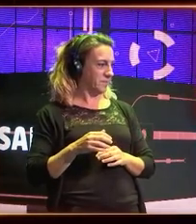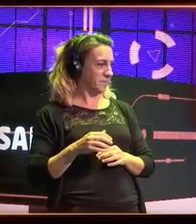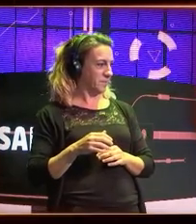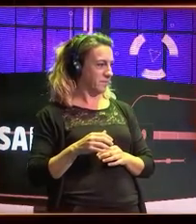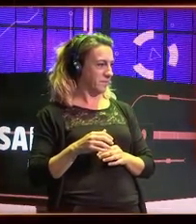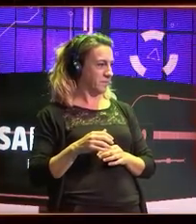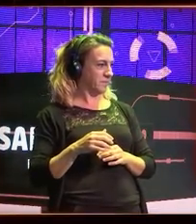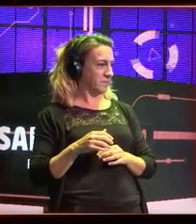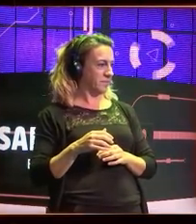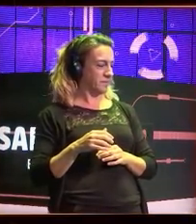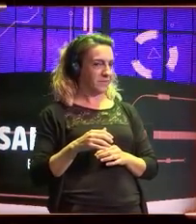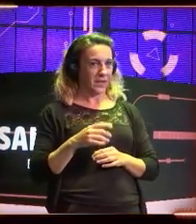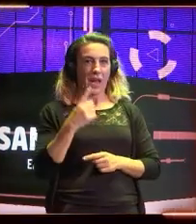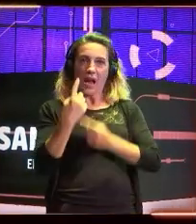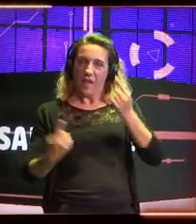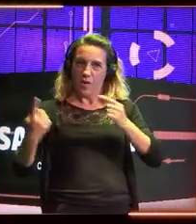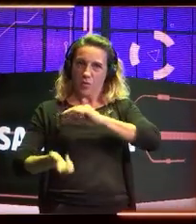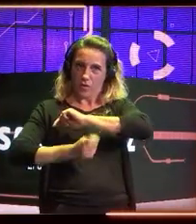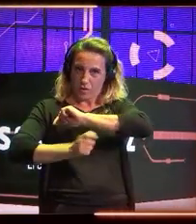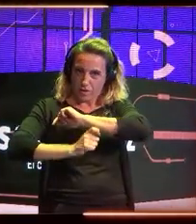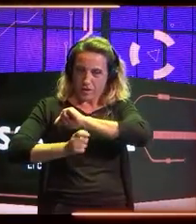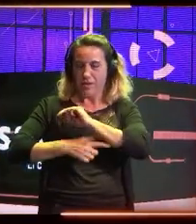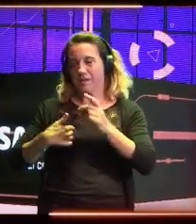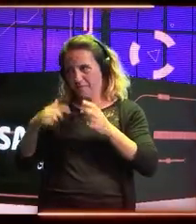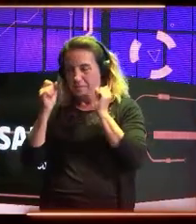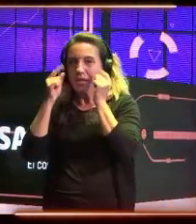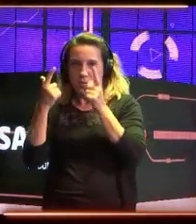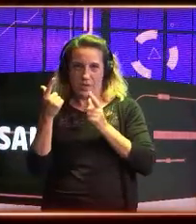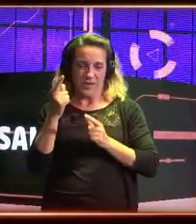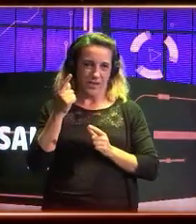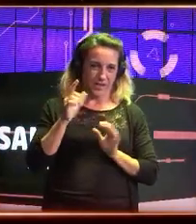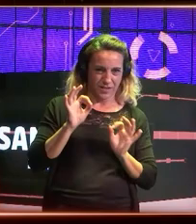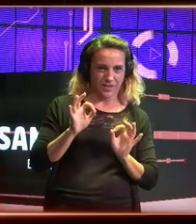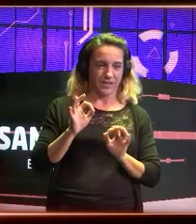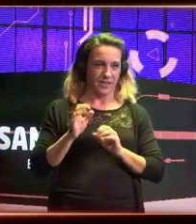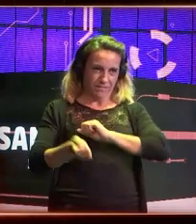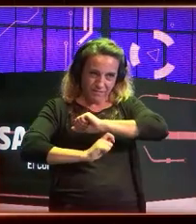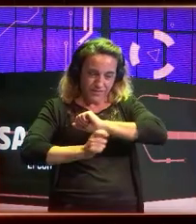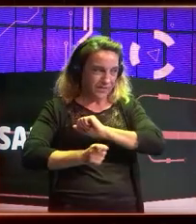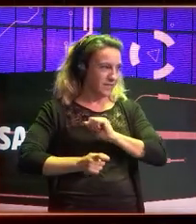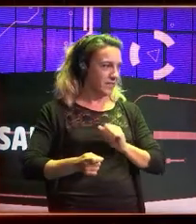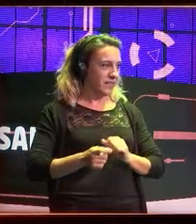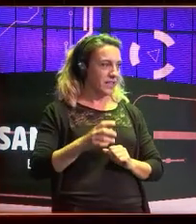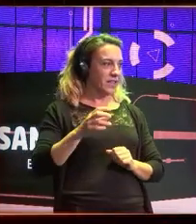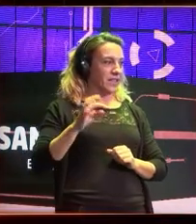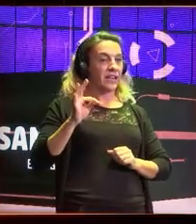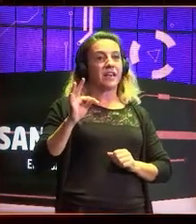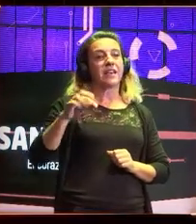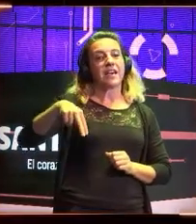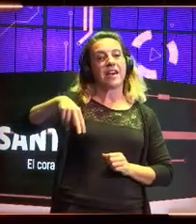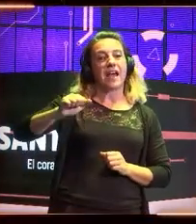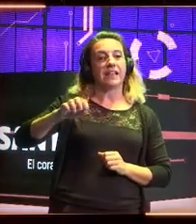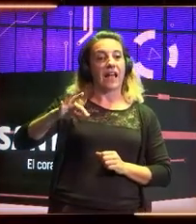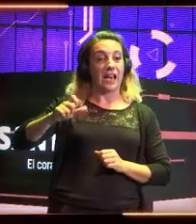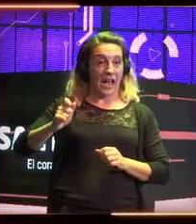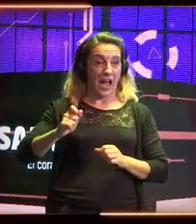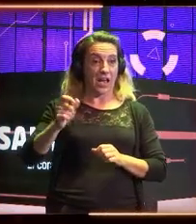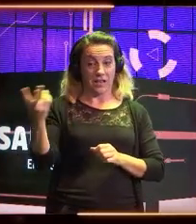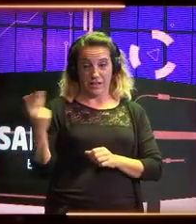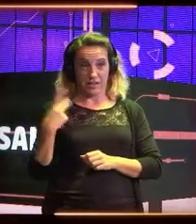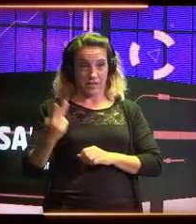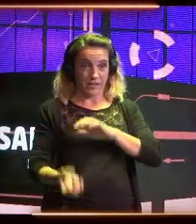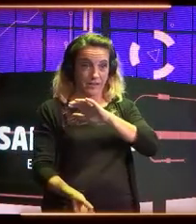estrategia ya ya me di cuenta Natalia qué sucio Bueno ahí está Mira Natalia y yo hemos creado un agujero negro un